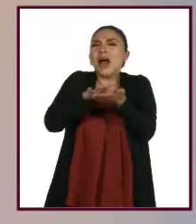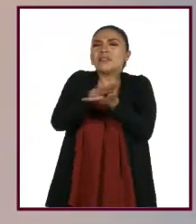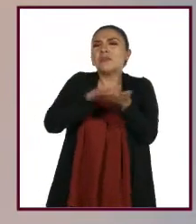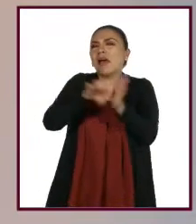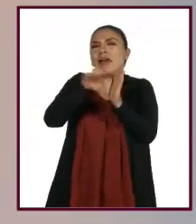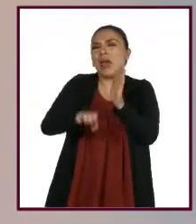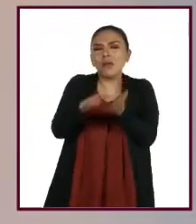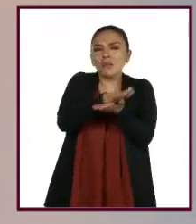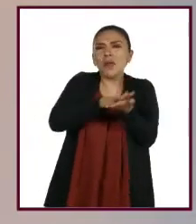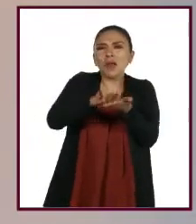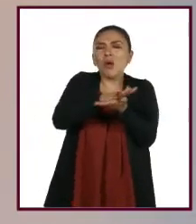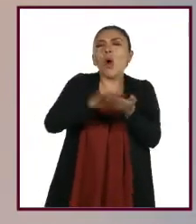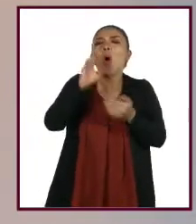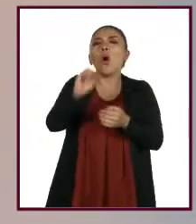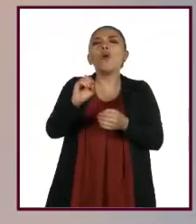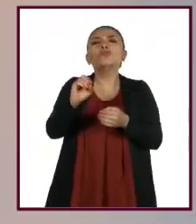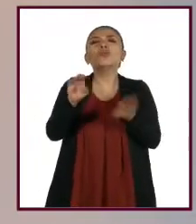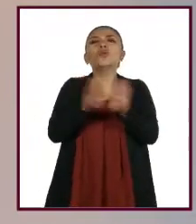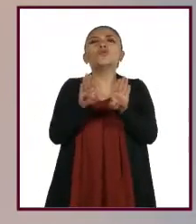de tumores,